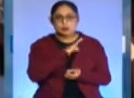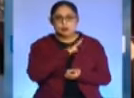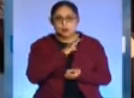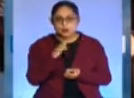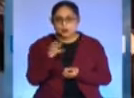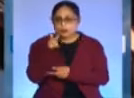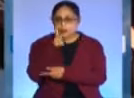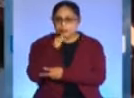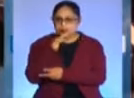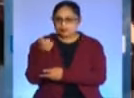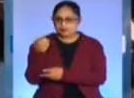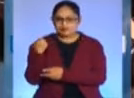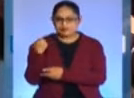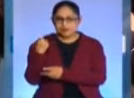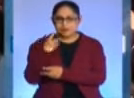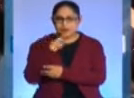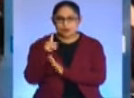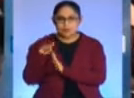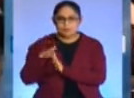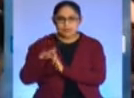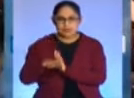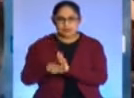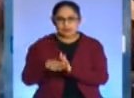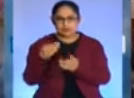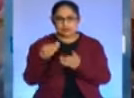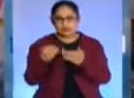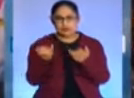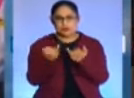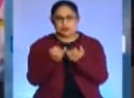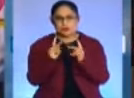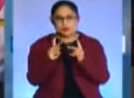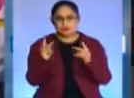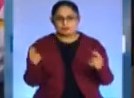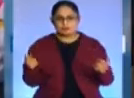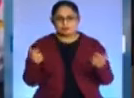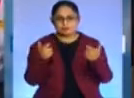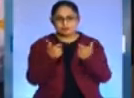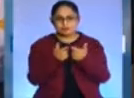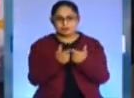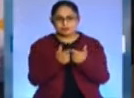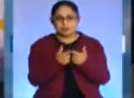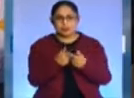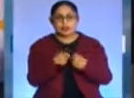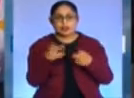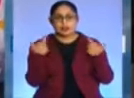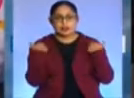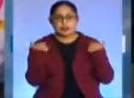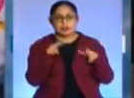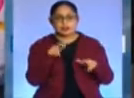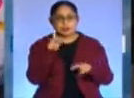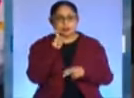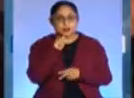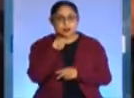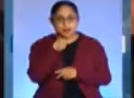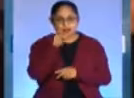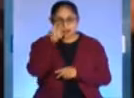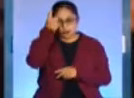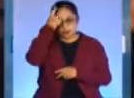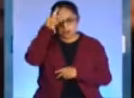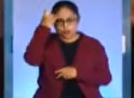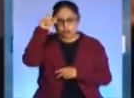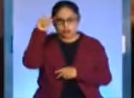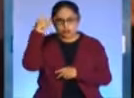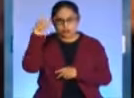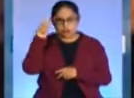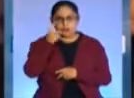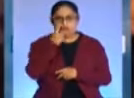a los papás, porque los papás tienen la necesidad de trabajar. La representante de las trabajadoras y dueñas de estancias infantiles